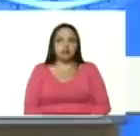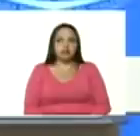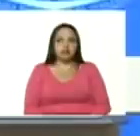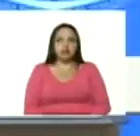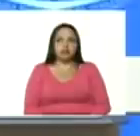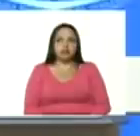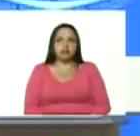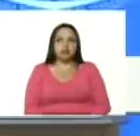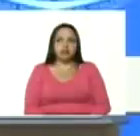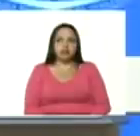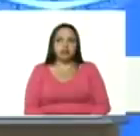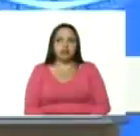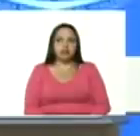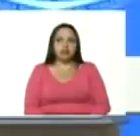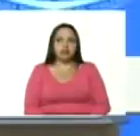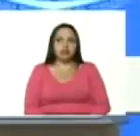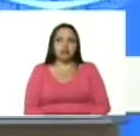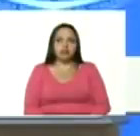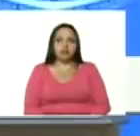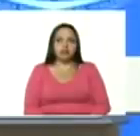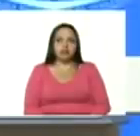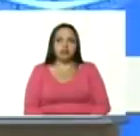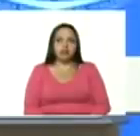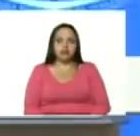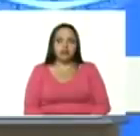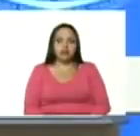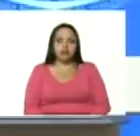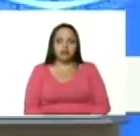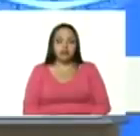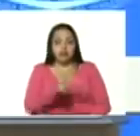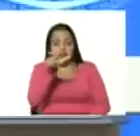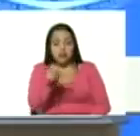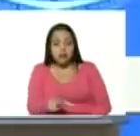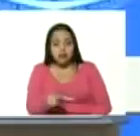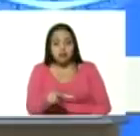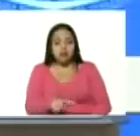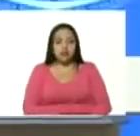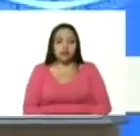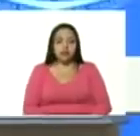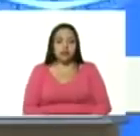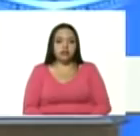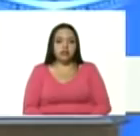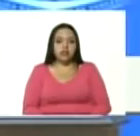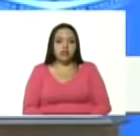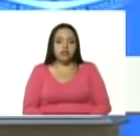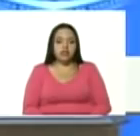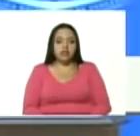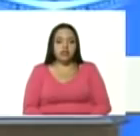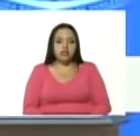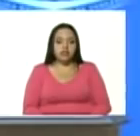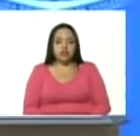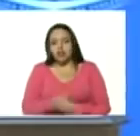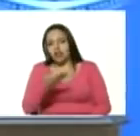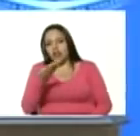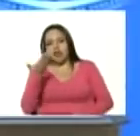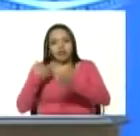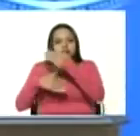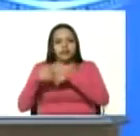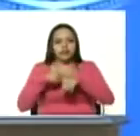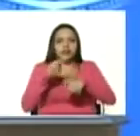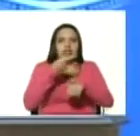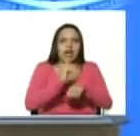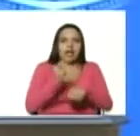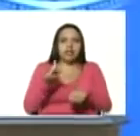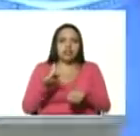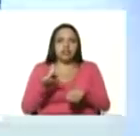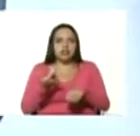cuando este señor, en el apogeo de su satrapía, andaba con un monopatín